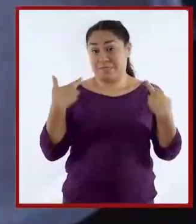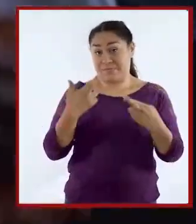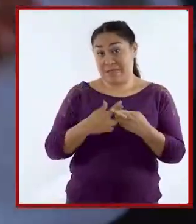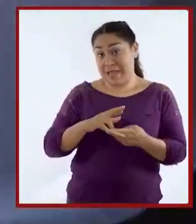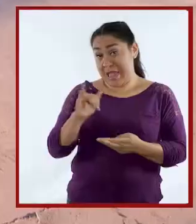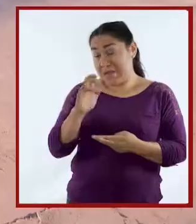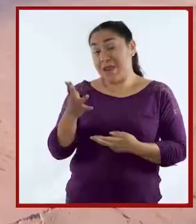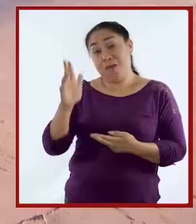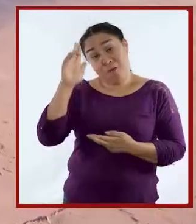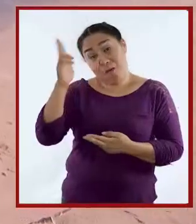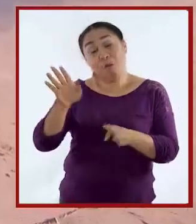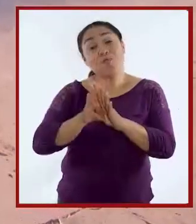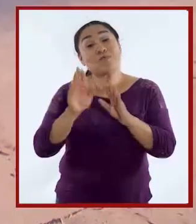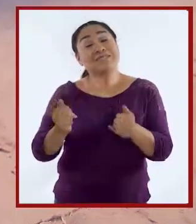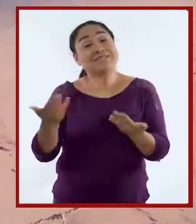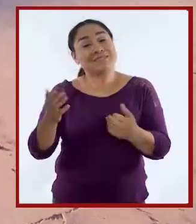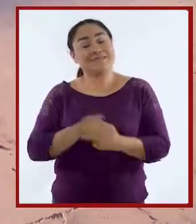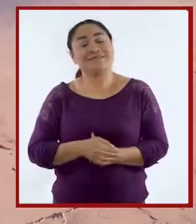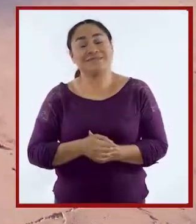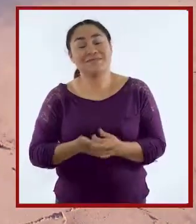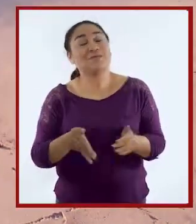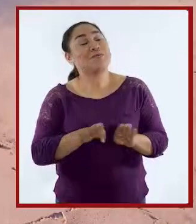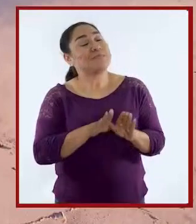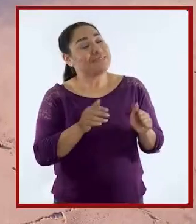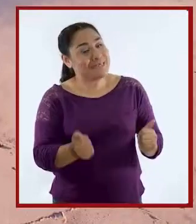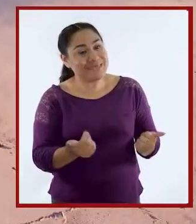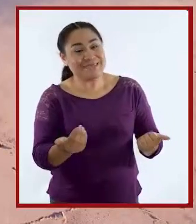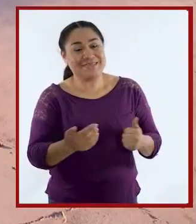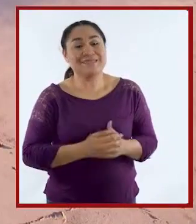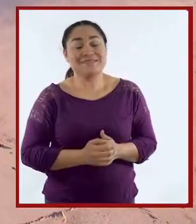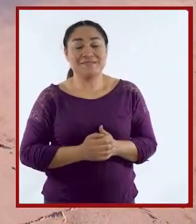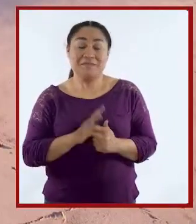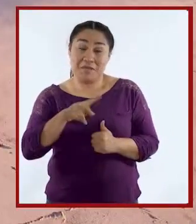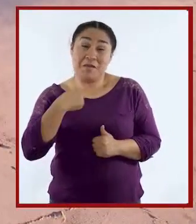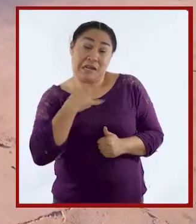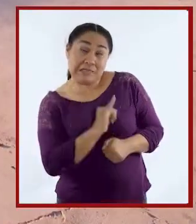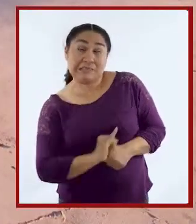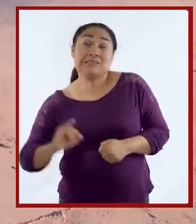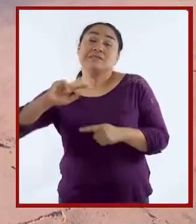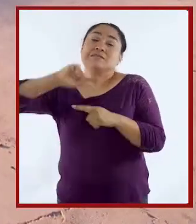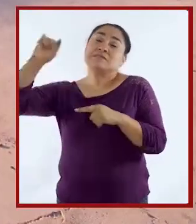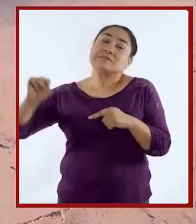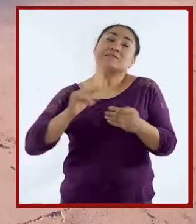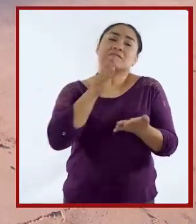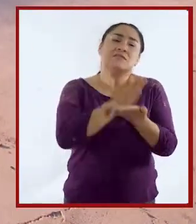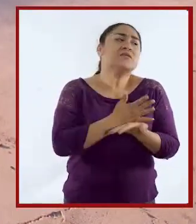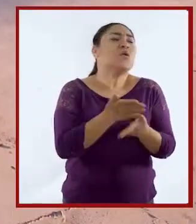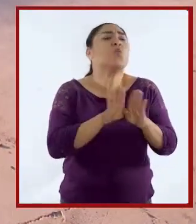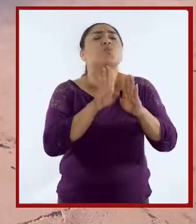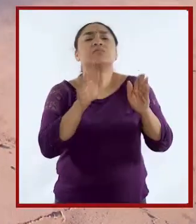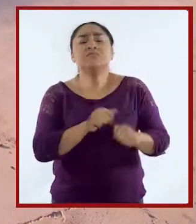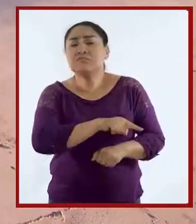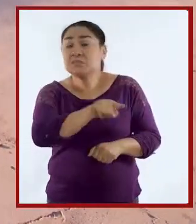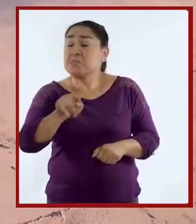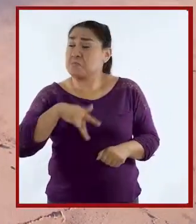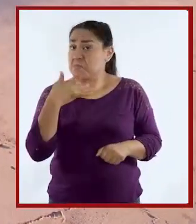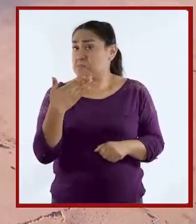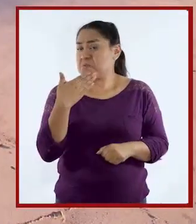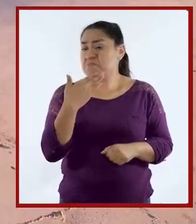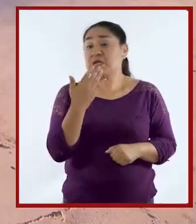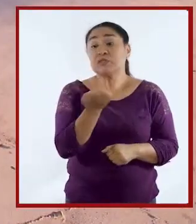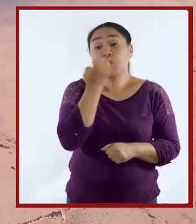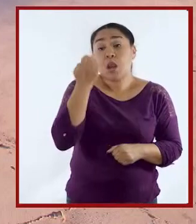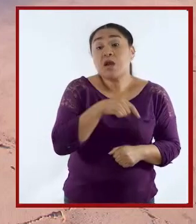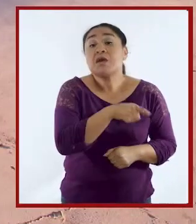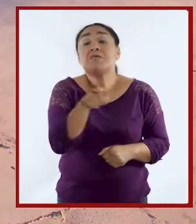Mi profe Javier. Hola, ¿qué tal, profe? ¿Cómo está? Qué bien, pues quedando por acá. De muy lejos, pero aquí estamos con ustedes. ¿Cómo han estado? Bien,